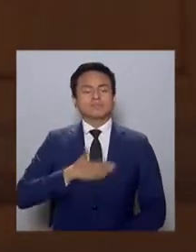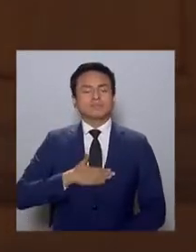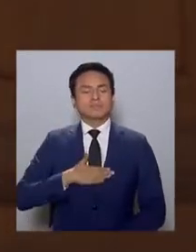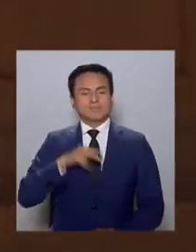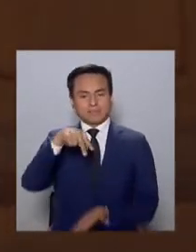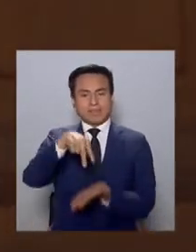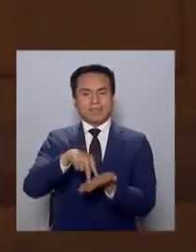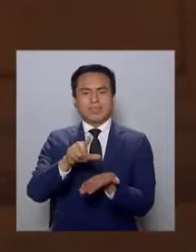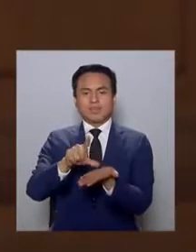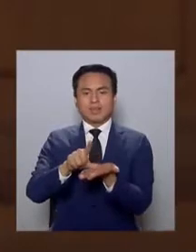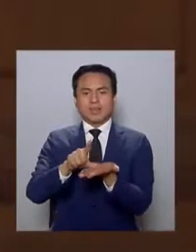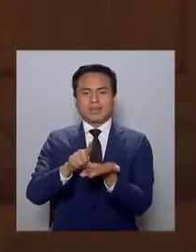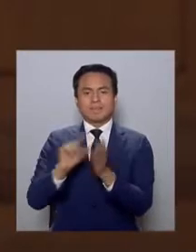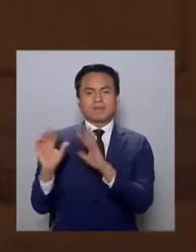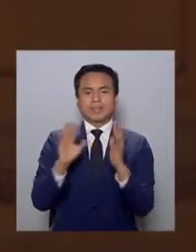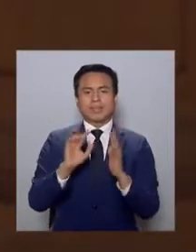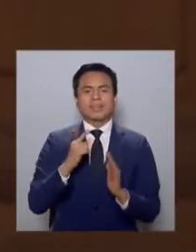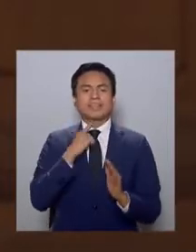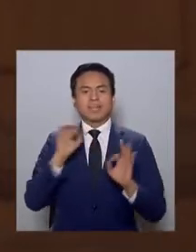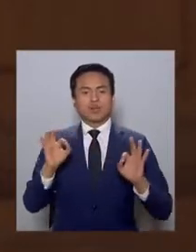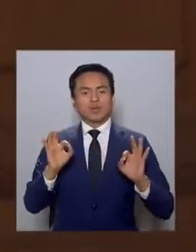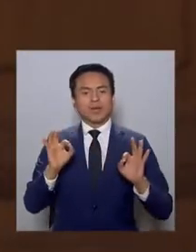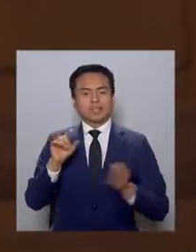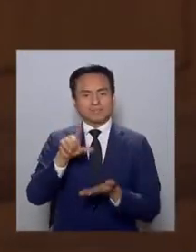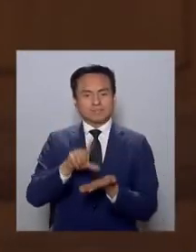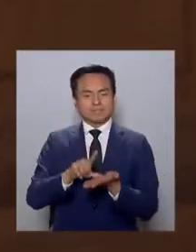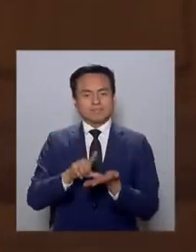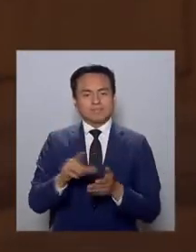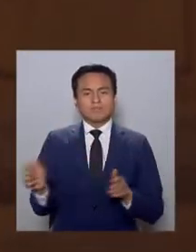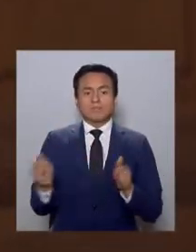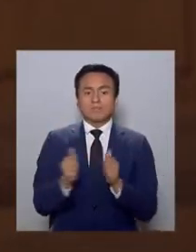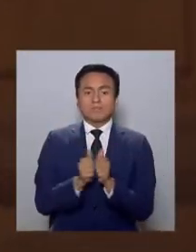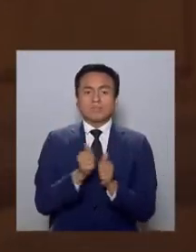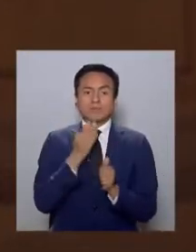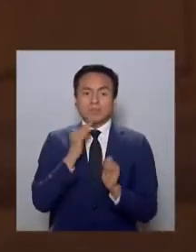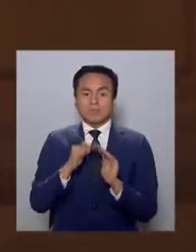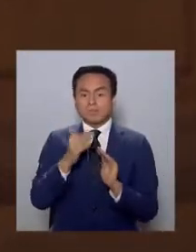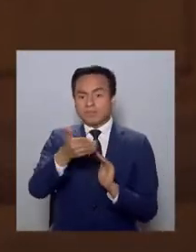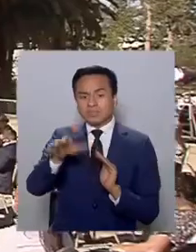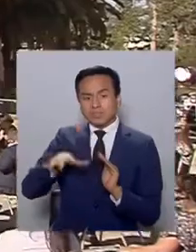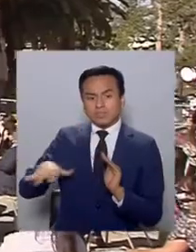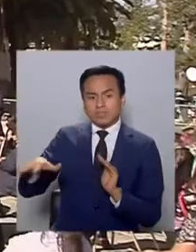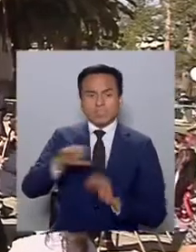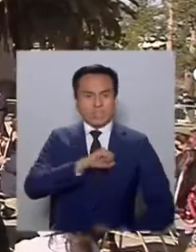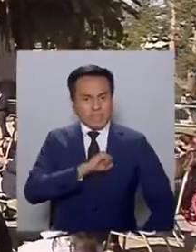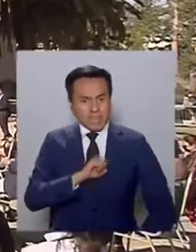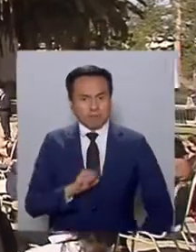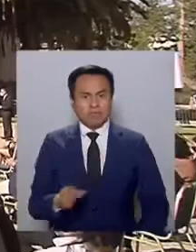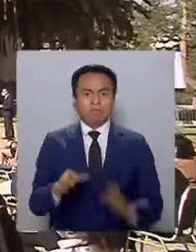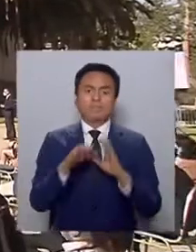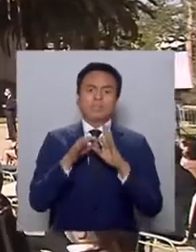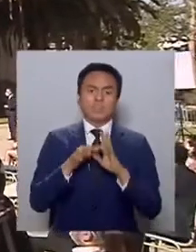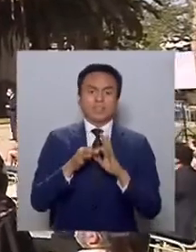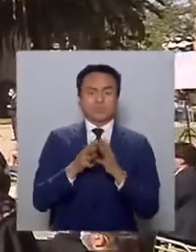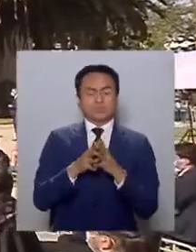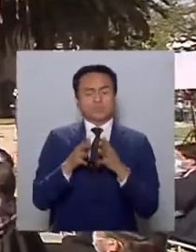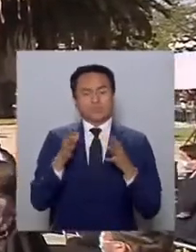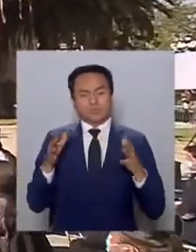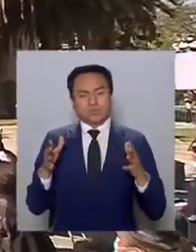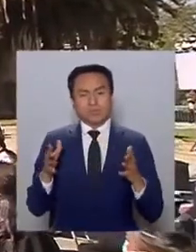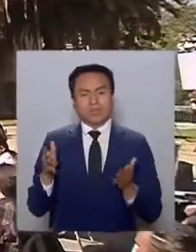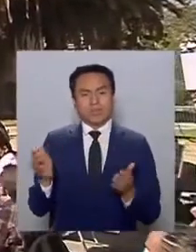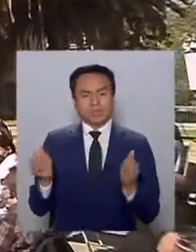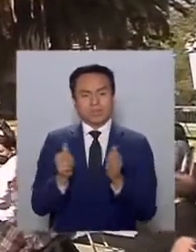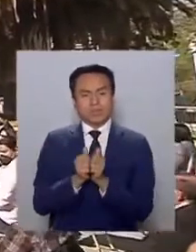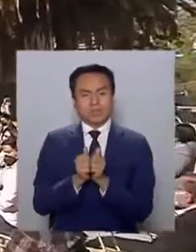aquí en el Parque Quinta Normal junto a también vecinos y vecinas de Santiago, a quienes les agradezco muy encarecidamente estar